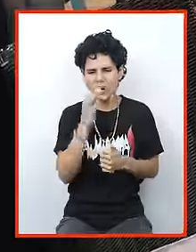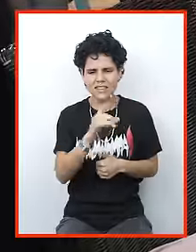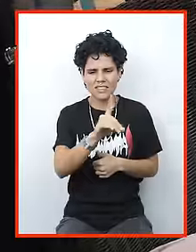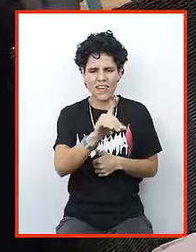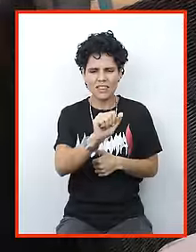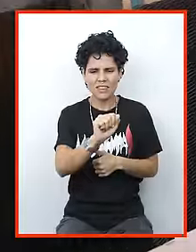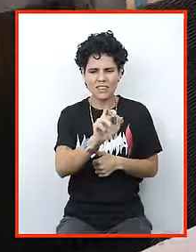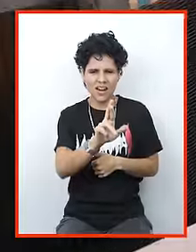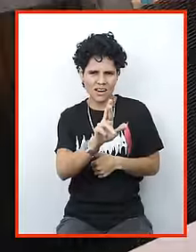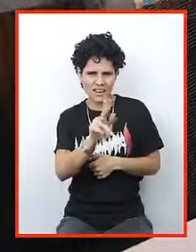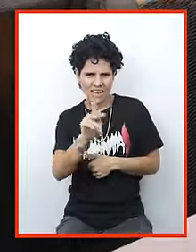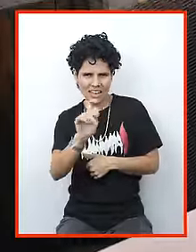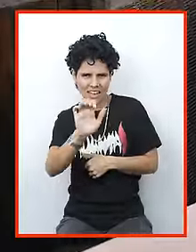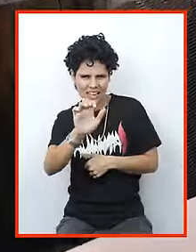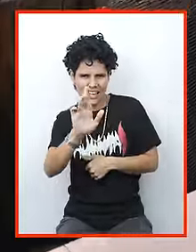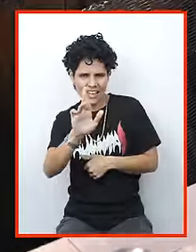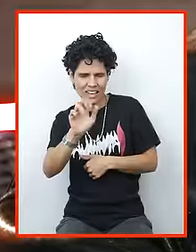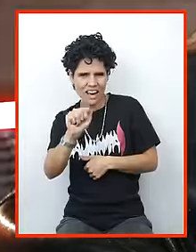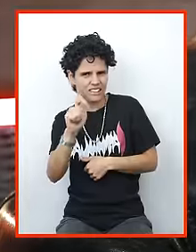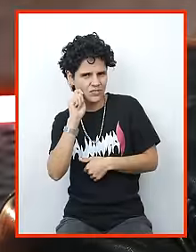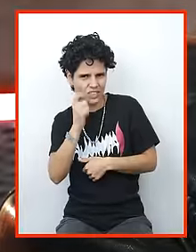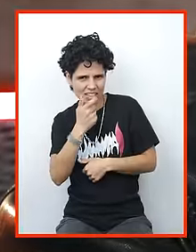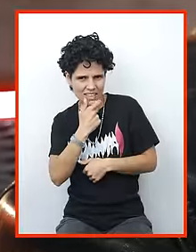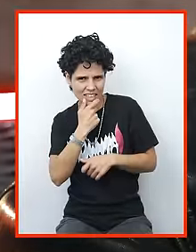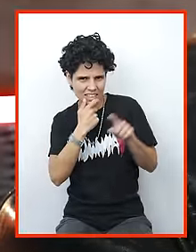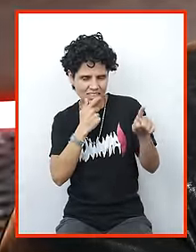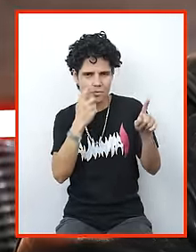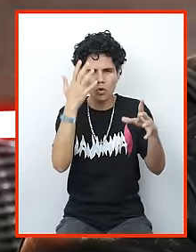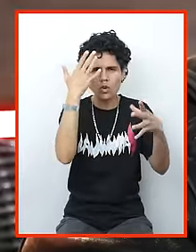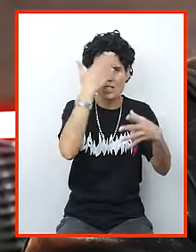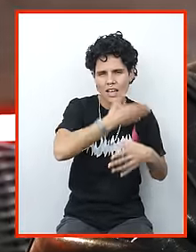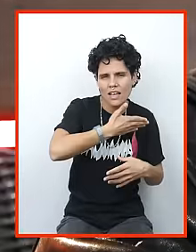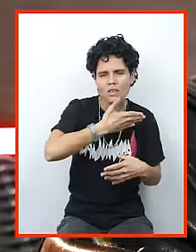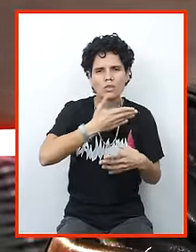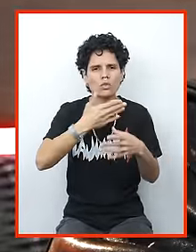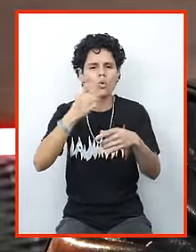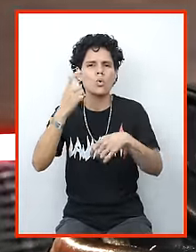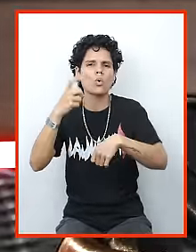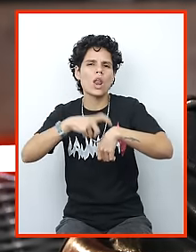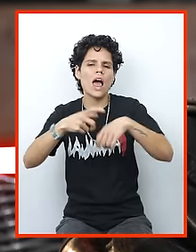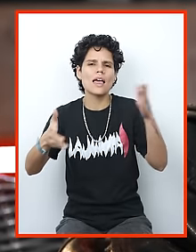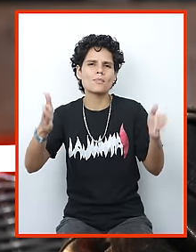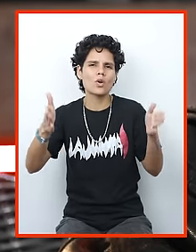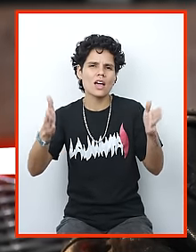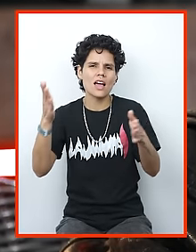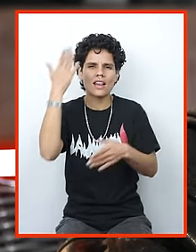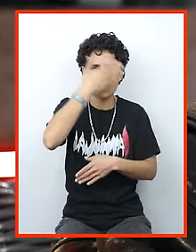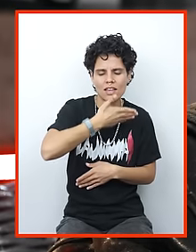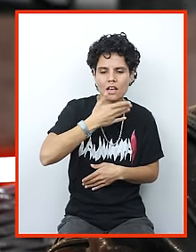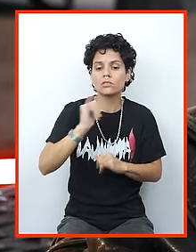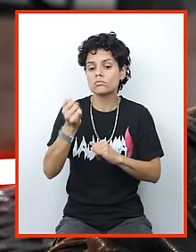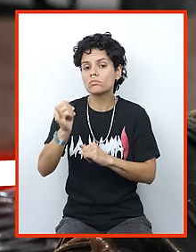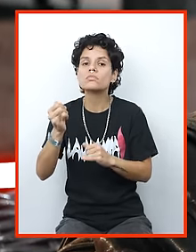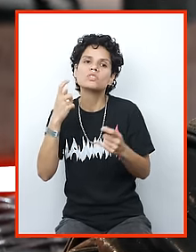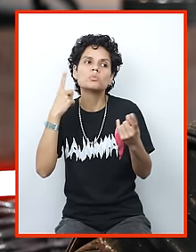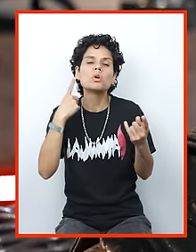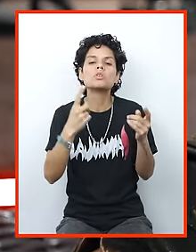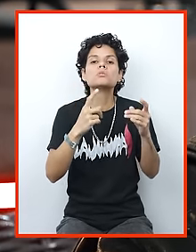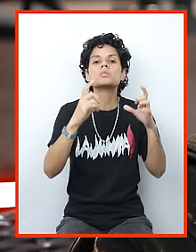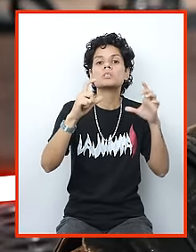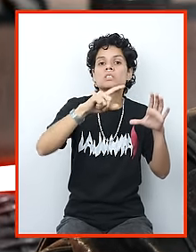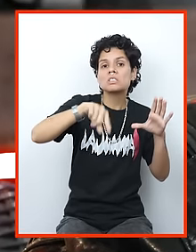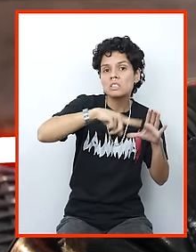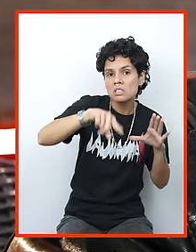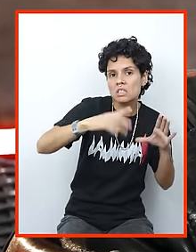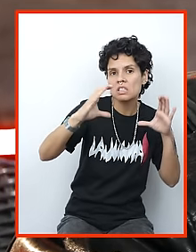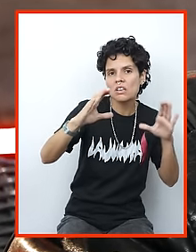como dark era? Claro, de la era. Es como una nueva era, como que los álbumes para mí son etapas soneras, entonces como que ahora era el momento de la darkera